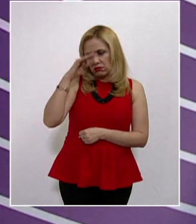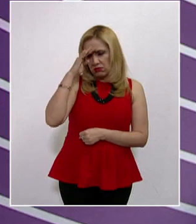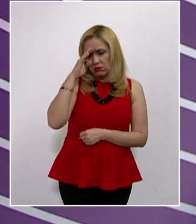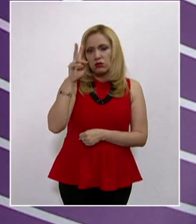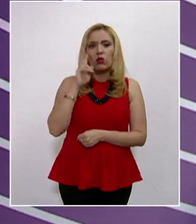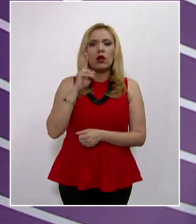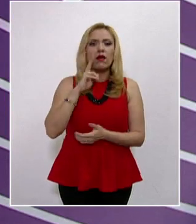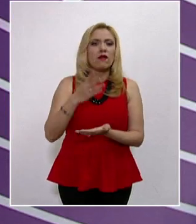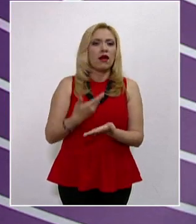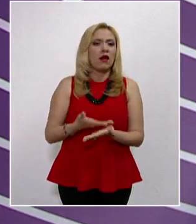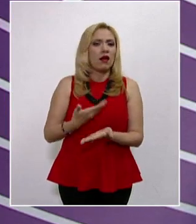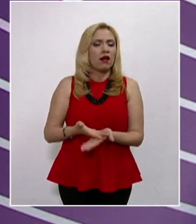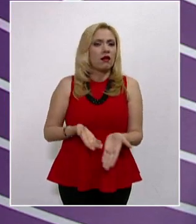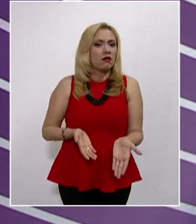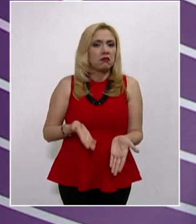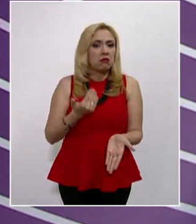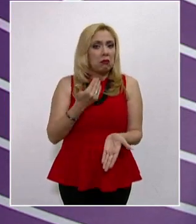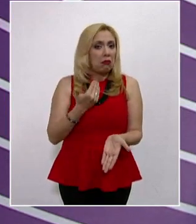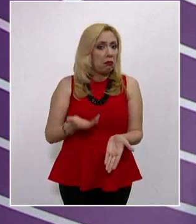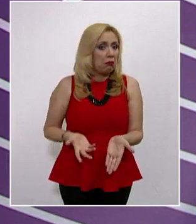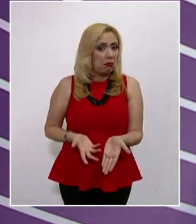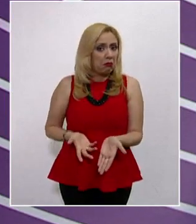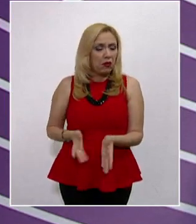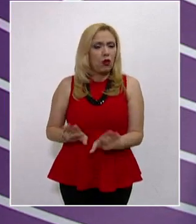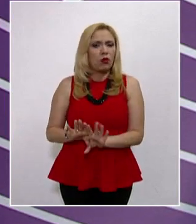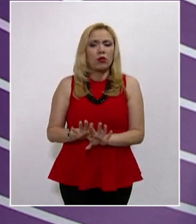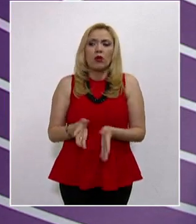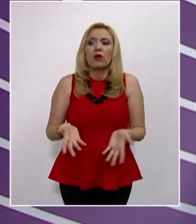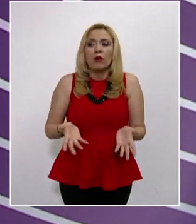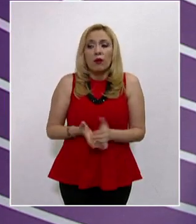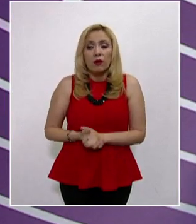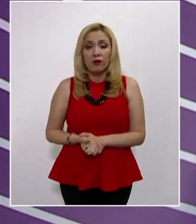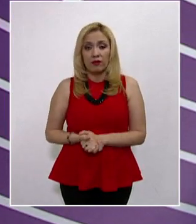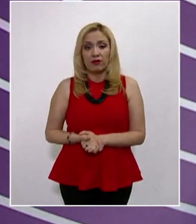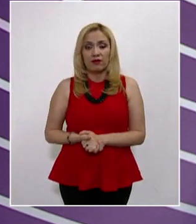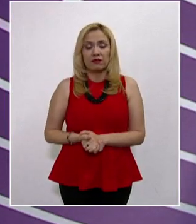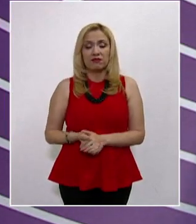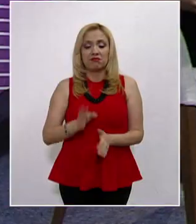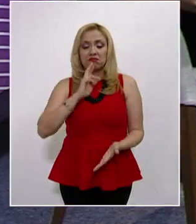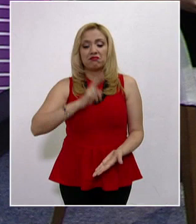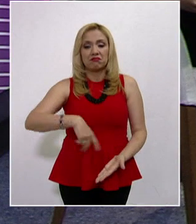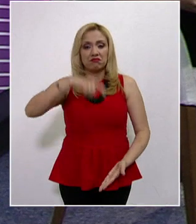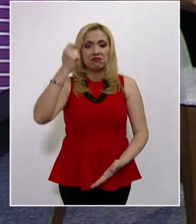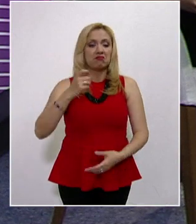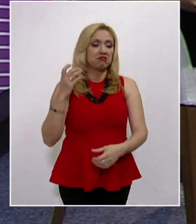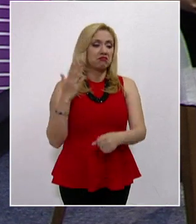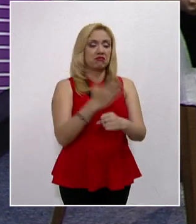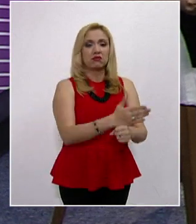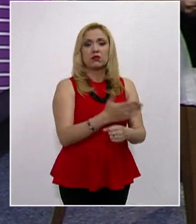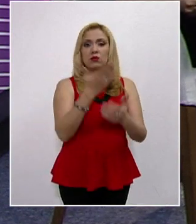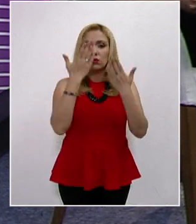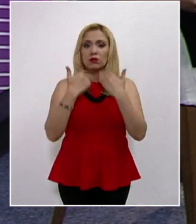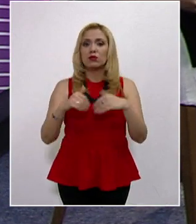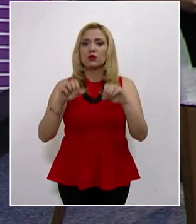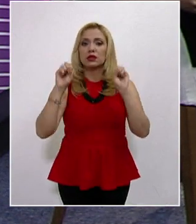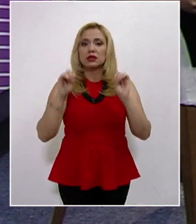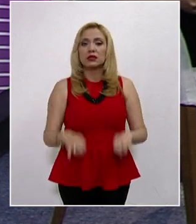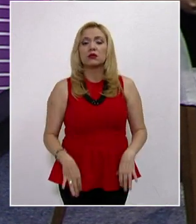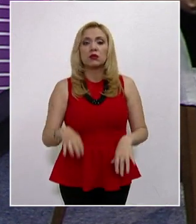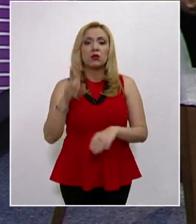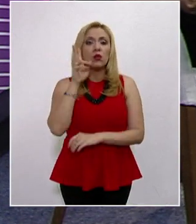de prueba pues ya ni existen, ¿no? ¿Cómo vas a también llegar a sentencias condenatorias sin ya